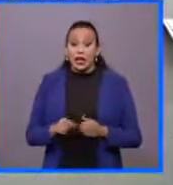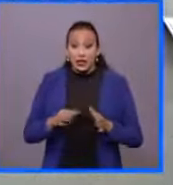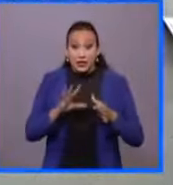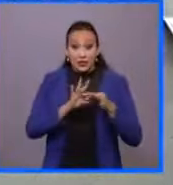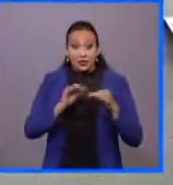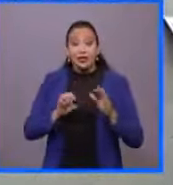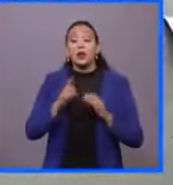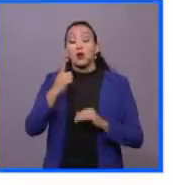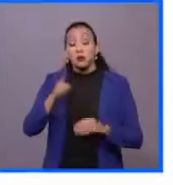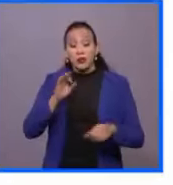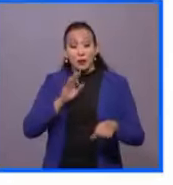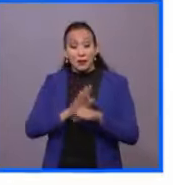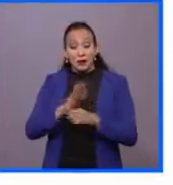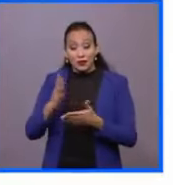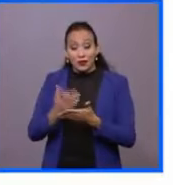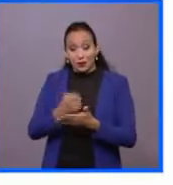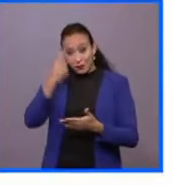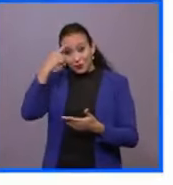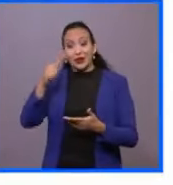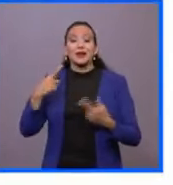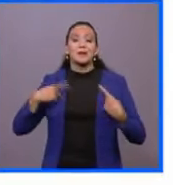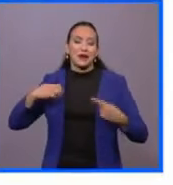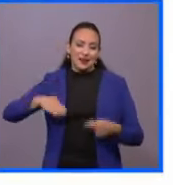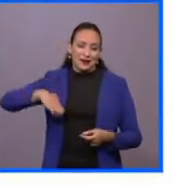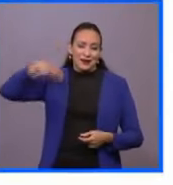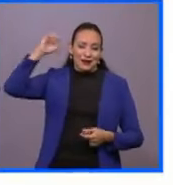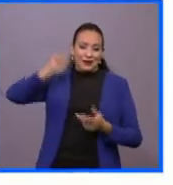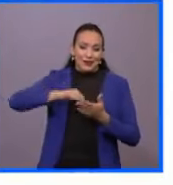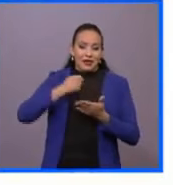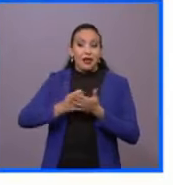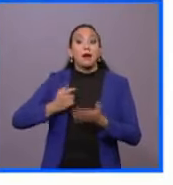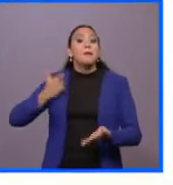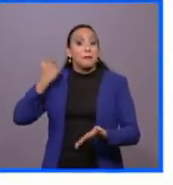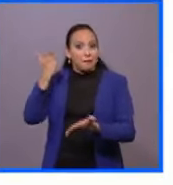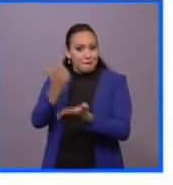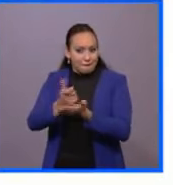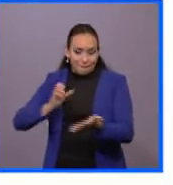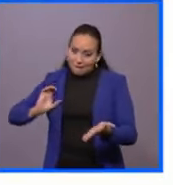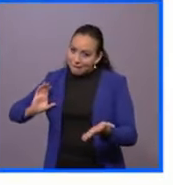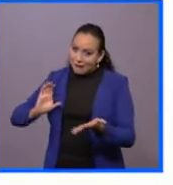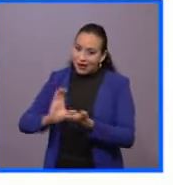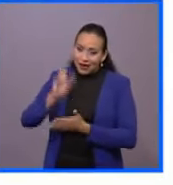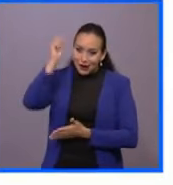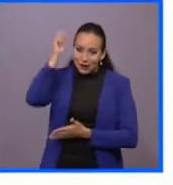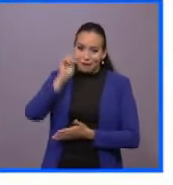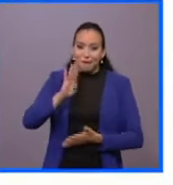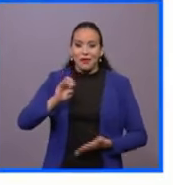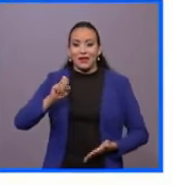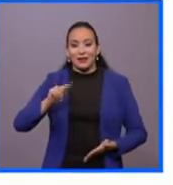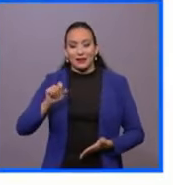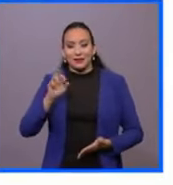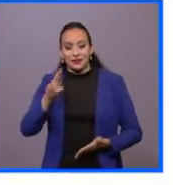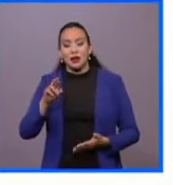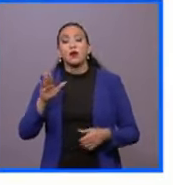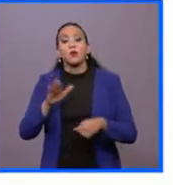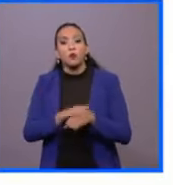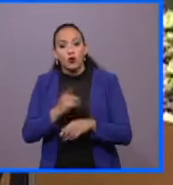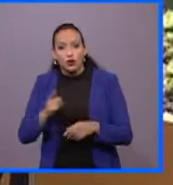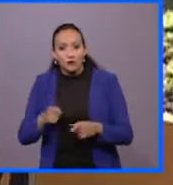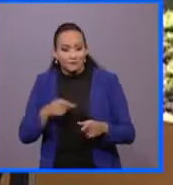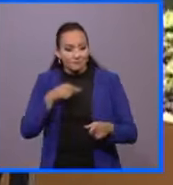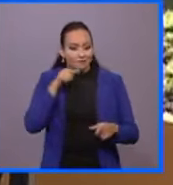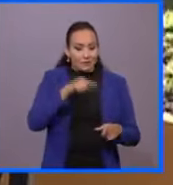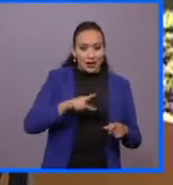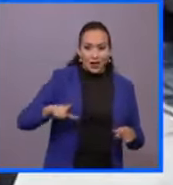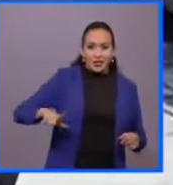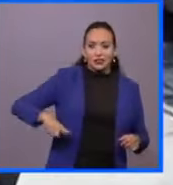para que una persona mayor de Tamaulipas pudiera recibir el pago retroactivo de la pensión del bienestar debido a una omisión por